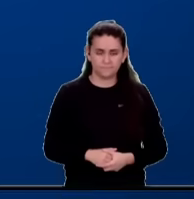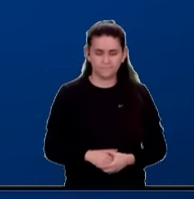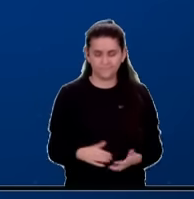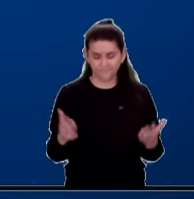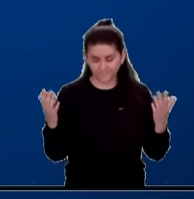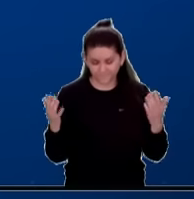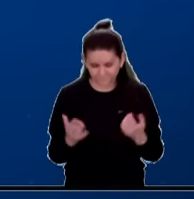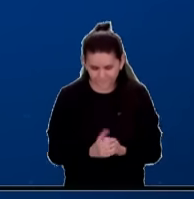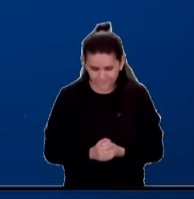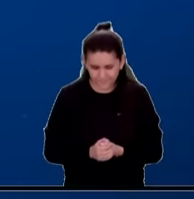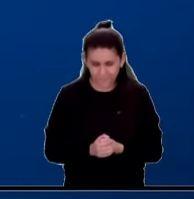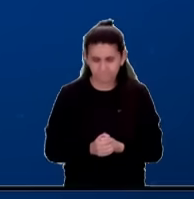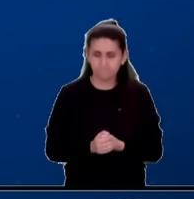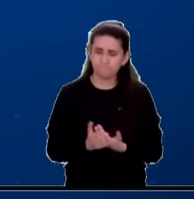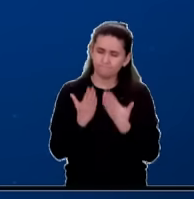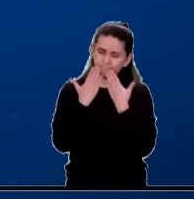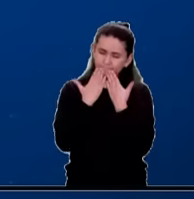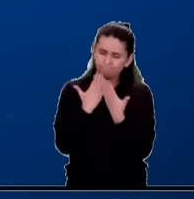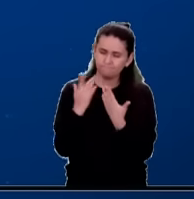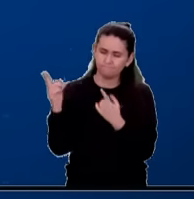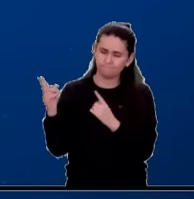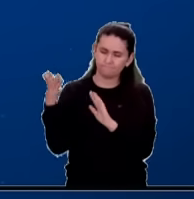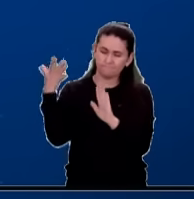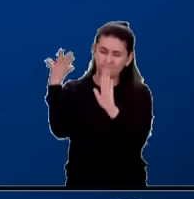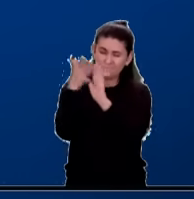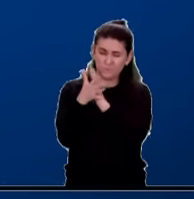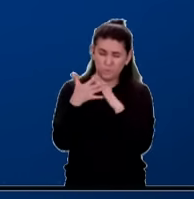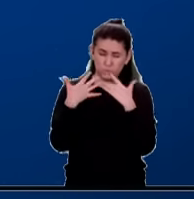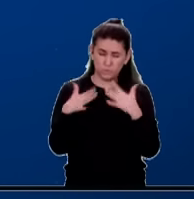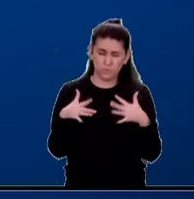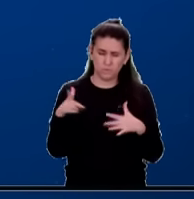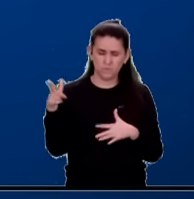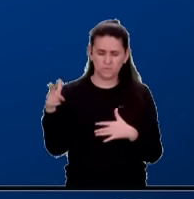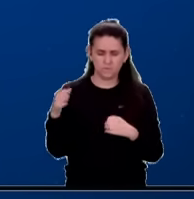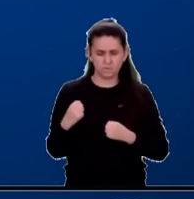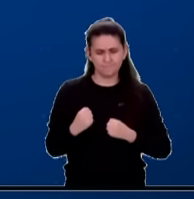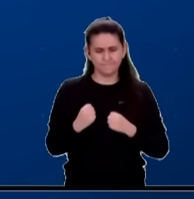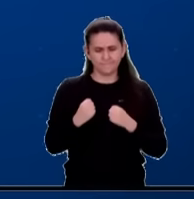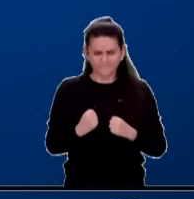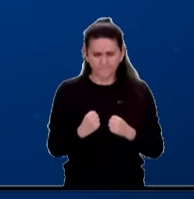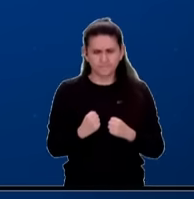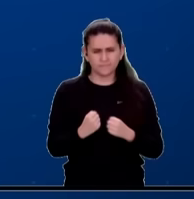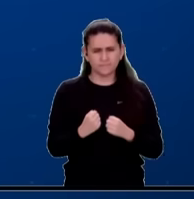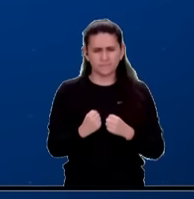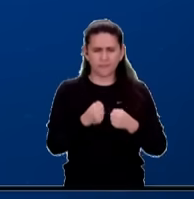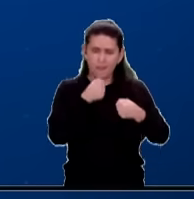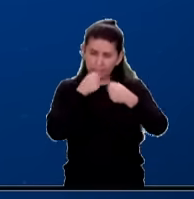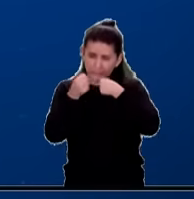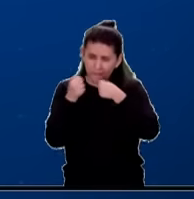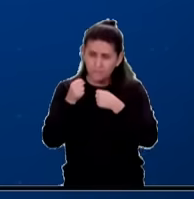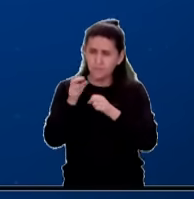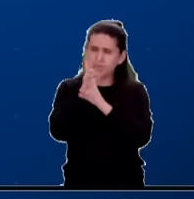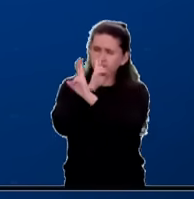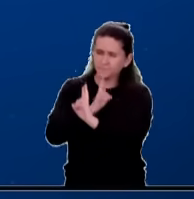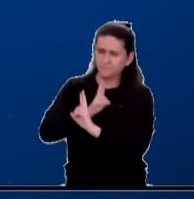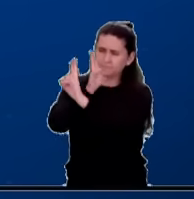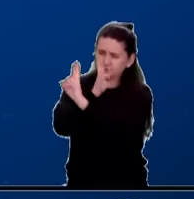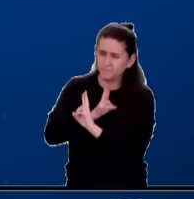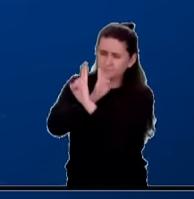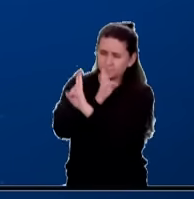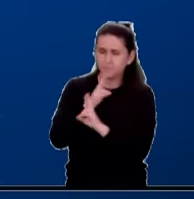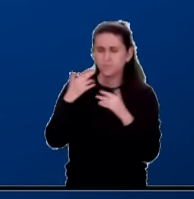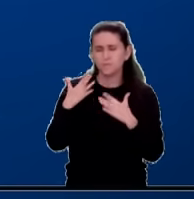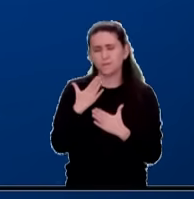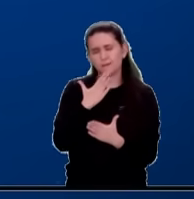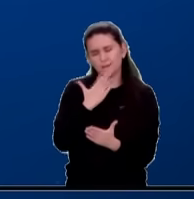Pues, don Genaro, le agradecemos principalmente el valor que ha tenido para concedernos esta entrevista y contarnos